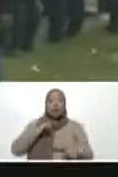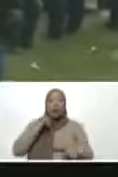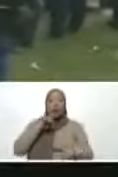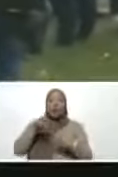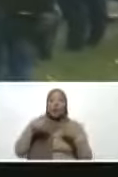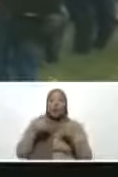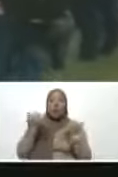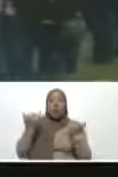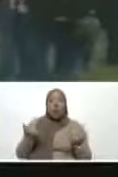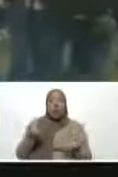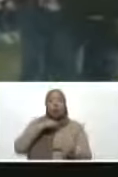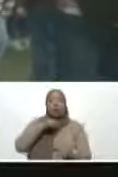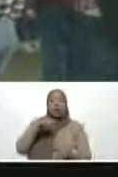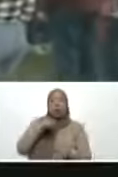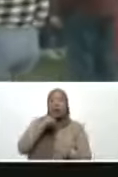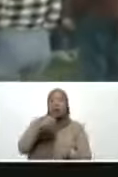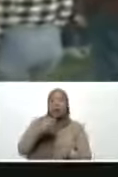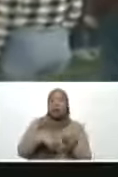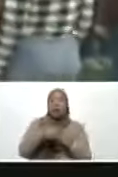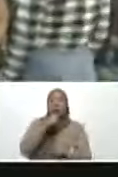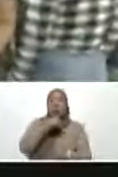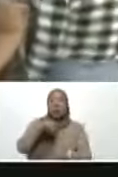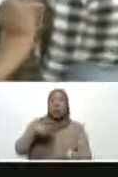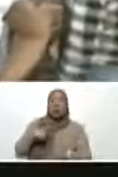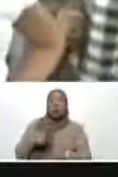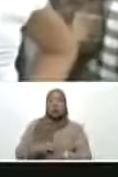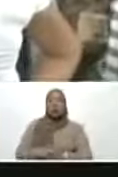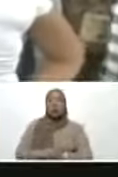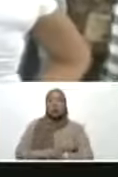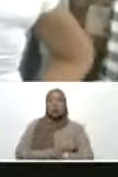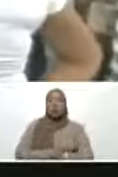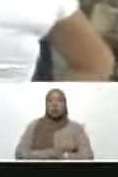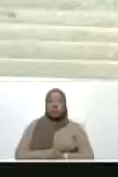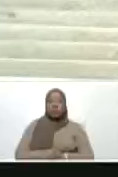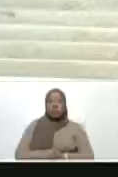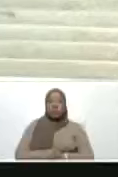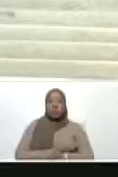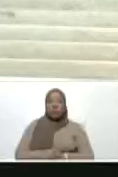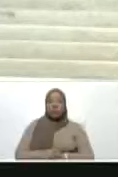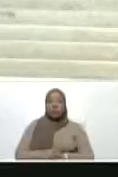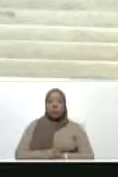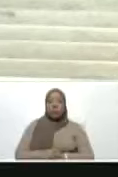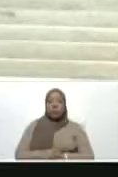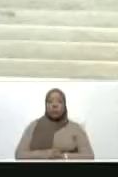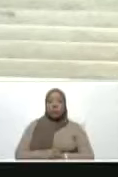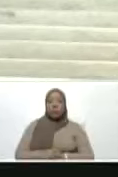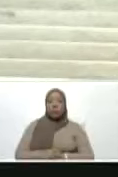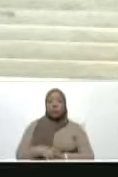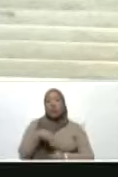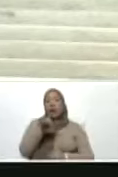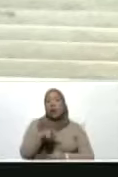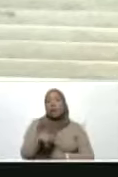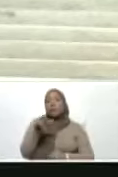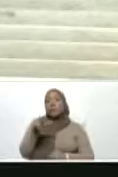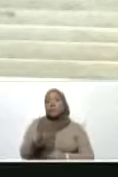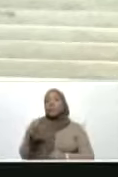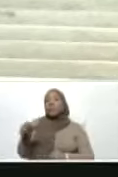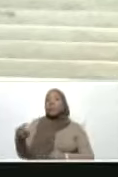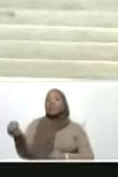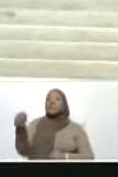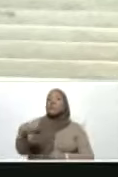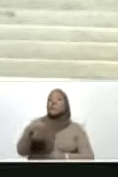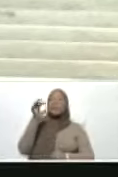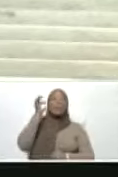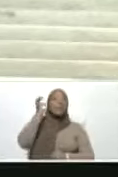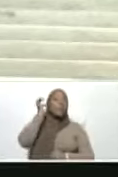Es una belleza, mira. Ya voy para allá. Y por allá llegó más gente todavía. Ah,